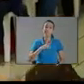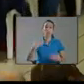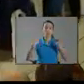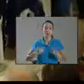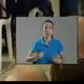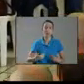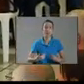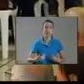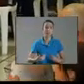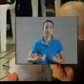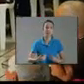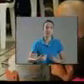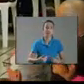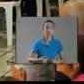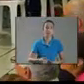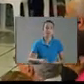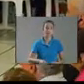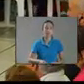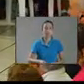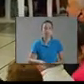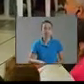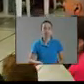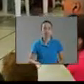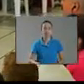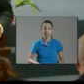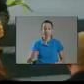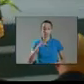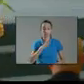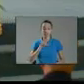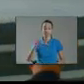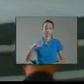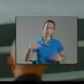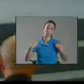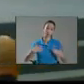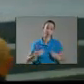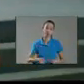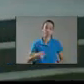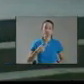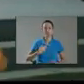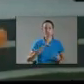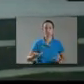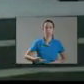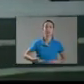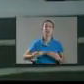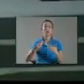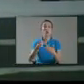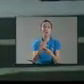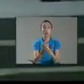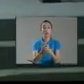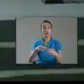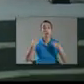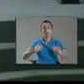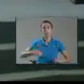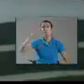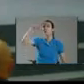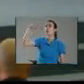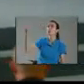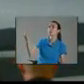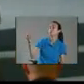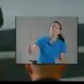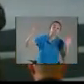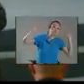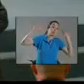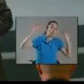Abraham? Le dijo: sal a la puerta de tu tienda, mira las estrellas. ¿Cuántas hay? No las puedo contar, Señor. Son miles.